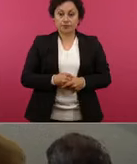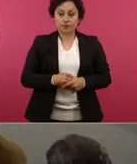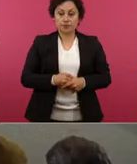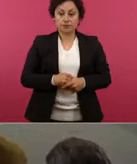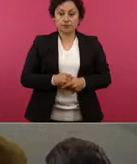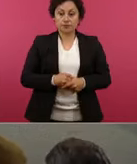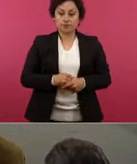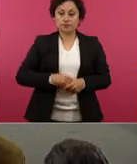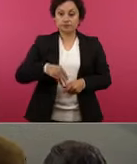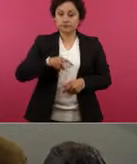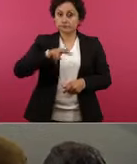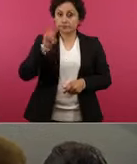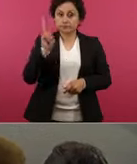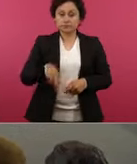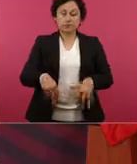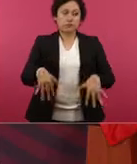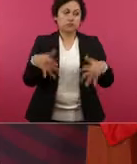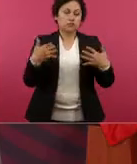increíble esto.